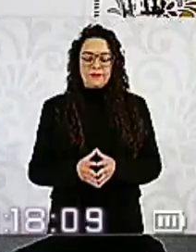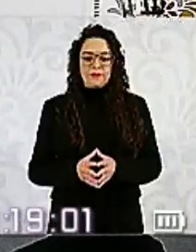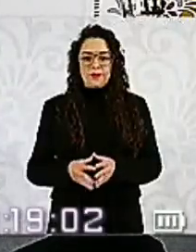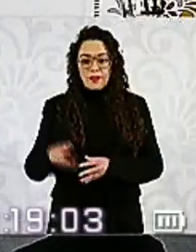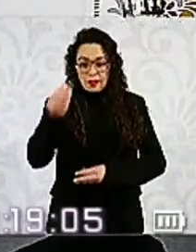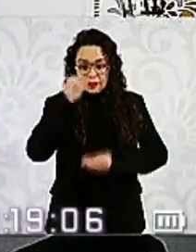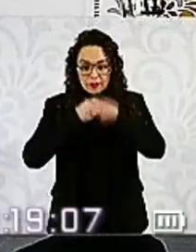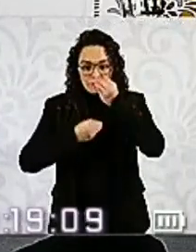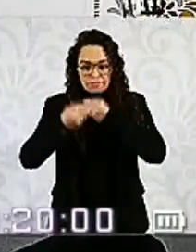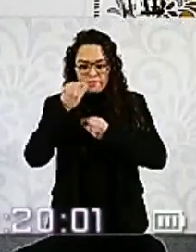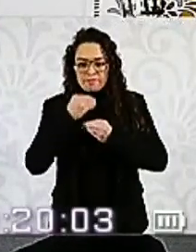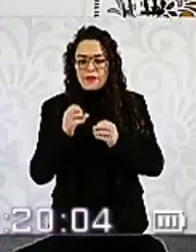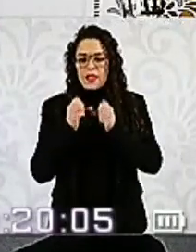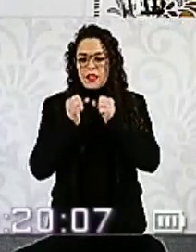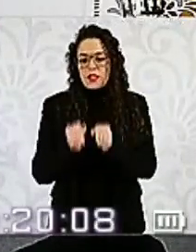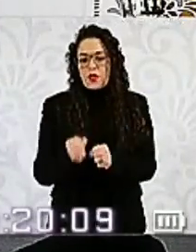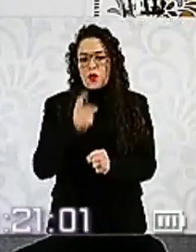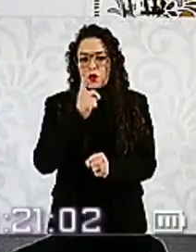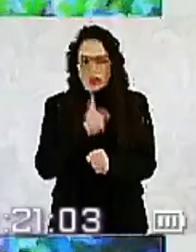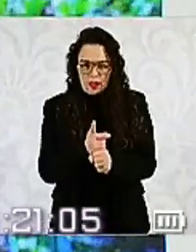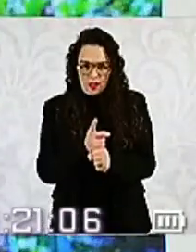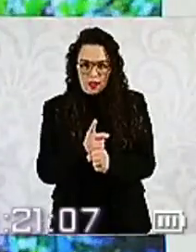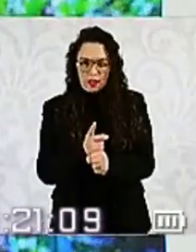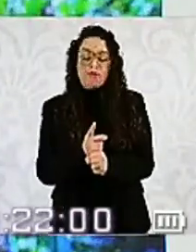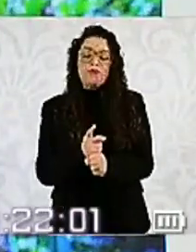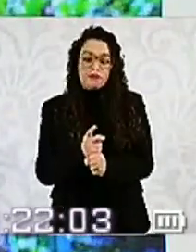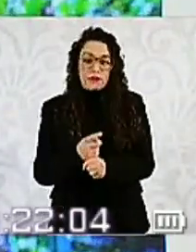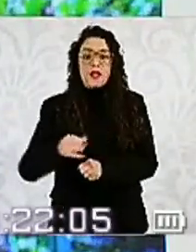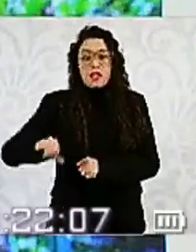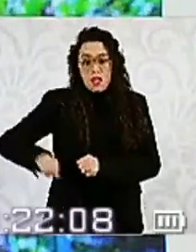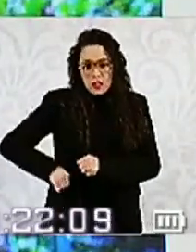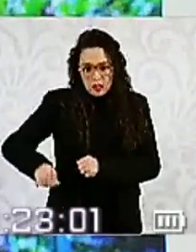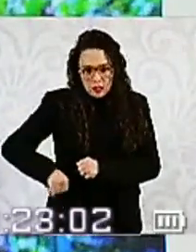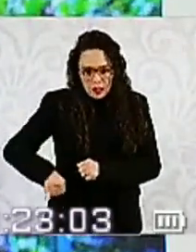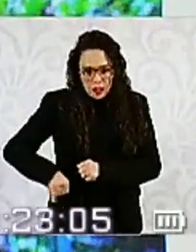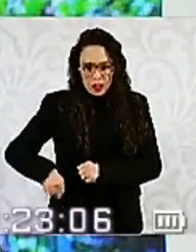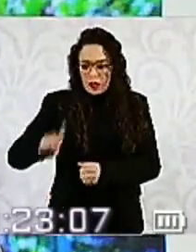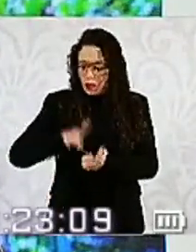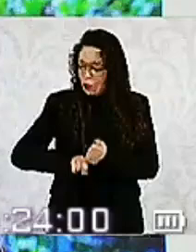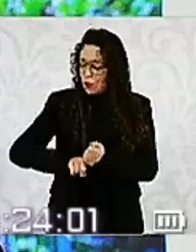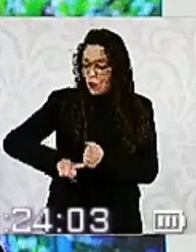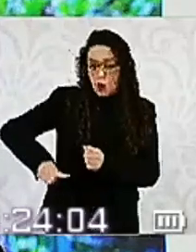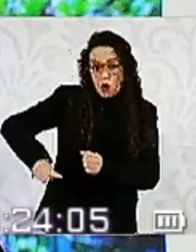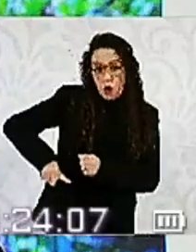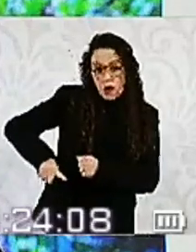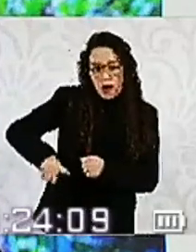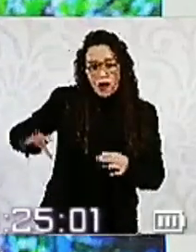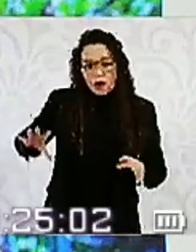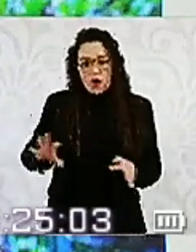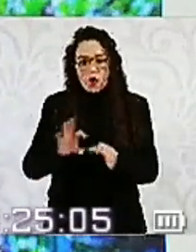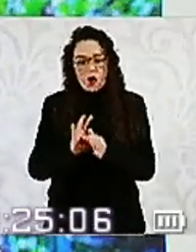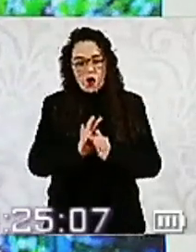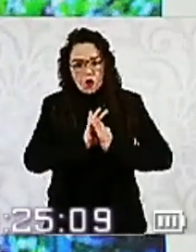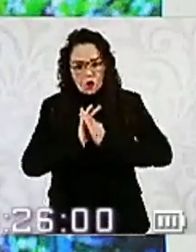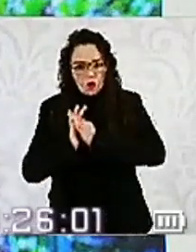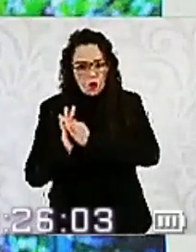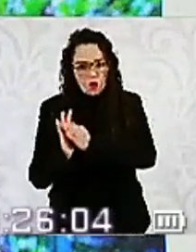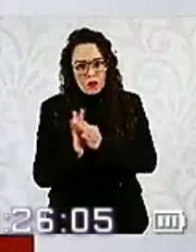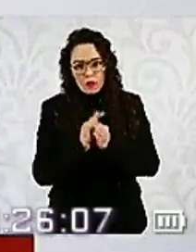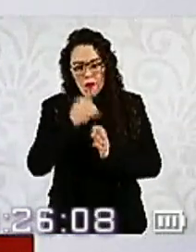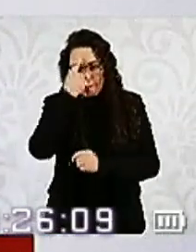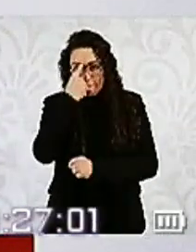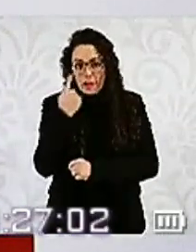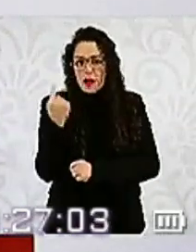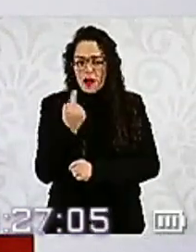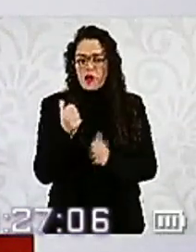es la idea? Lo que decimos es ir de la mano con el ejercicio público para que se vaya viendo que se vaya ejerciendo de